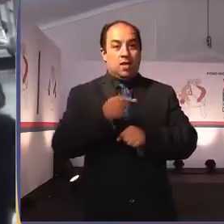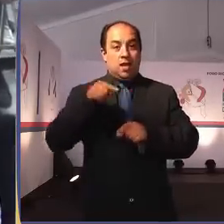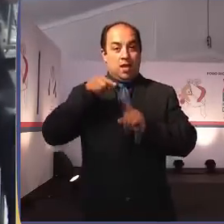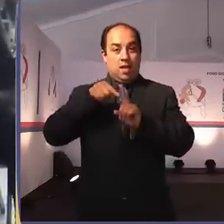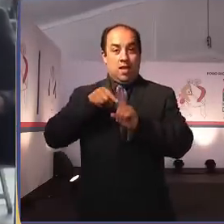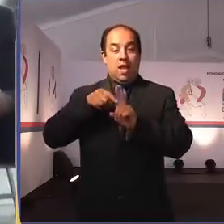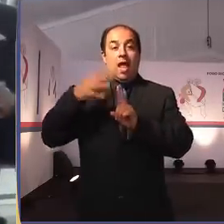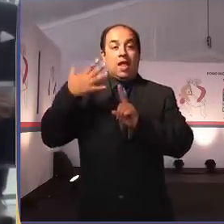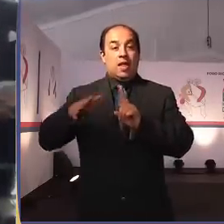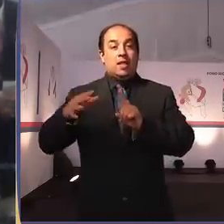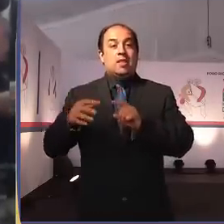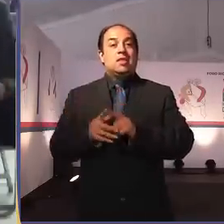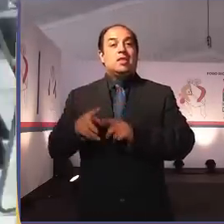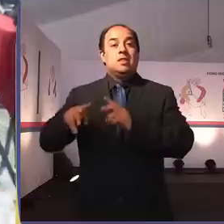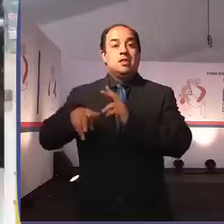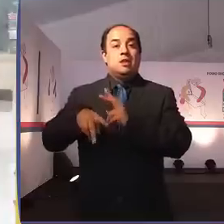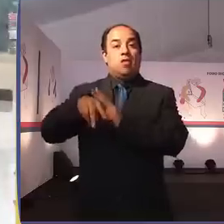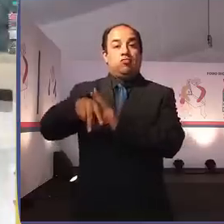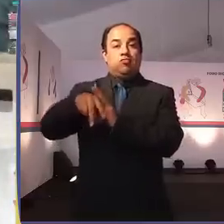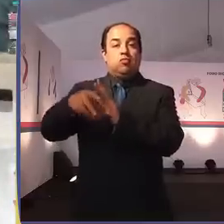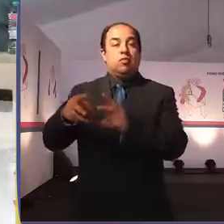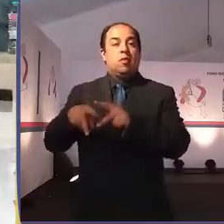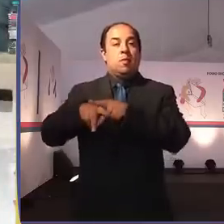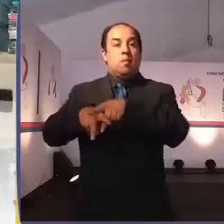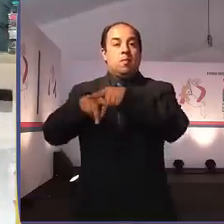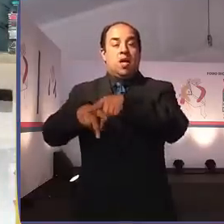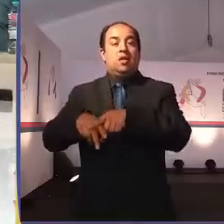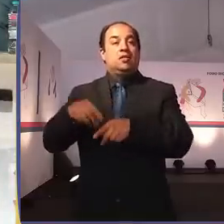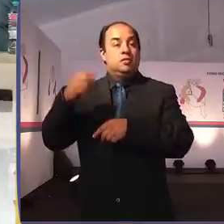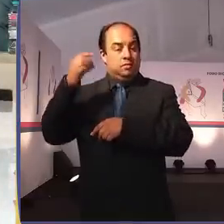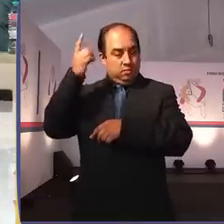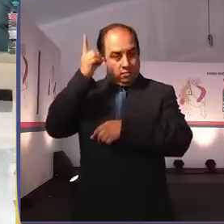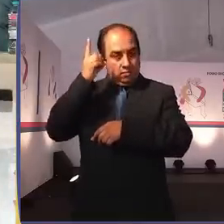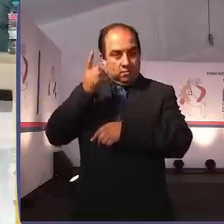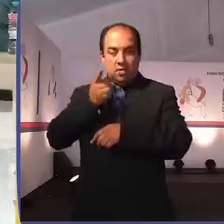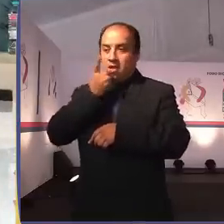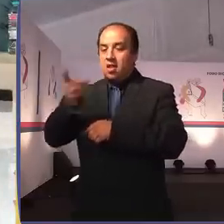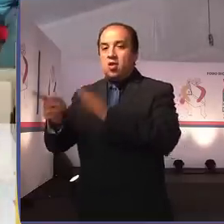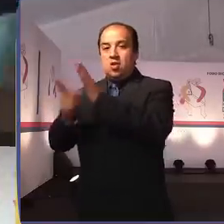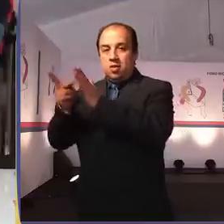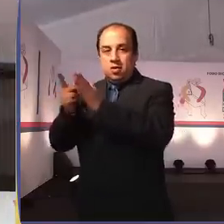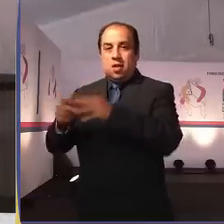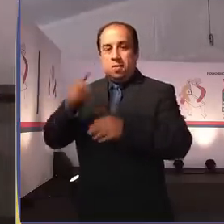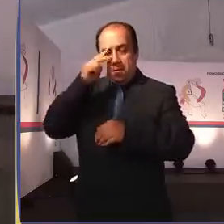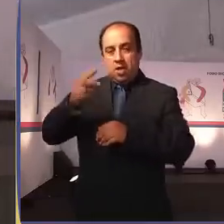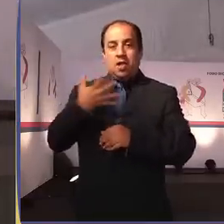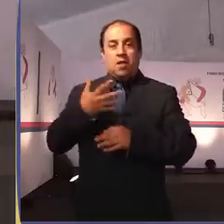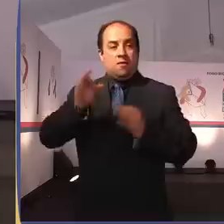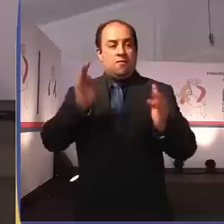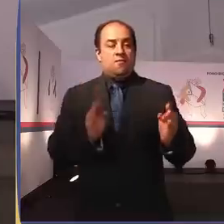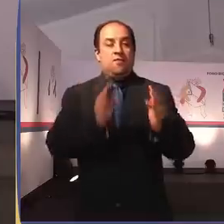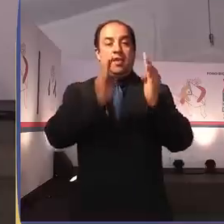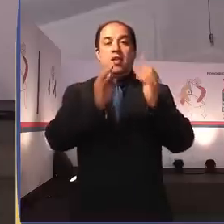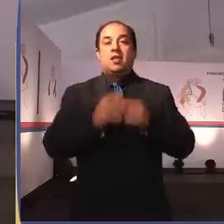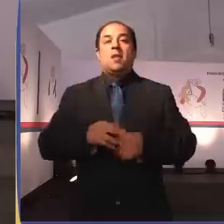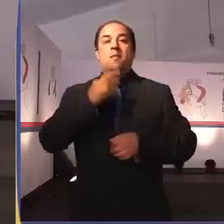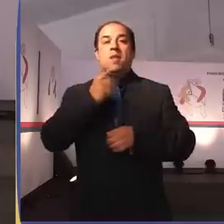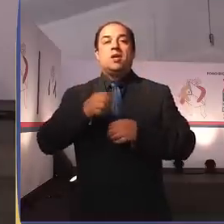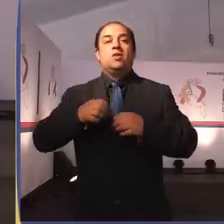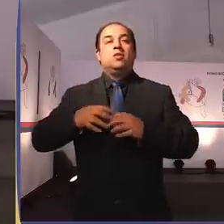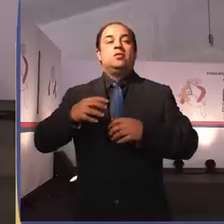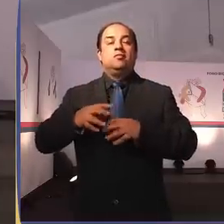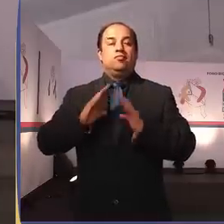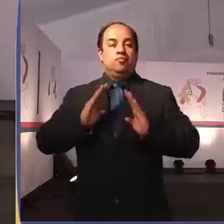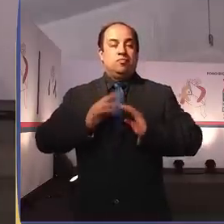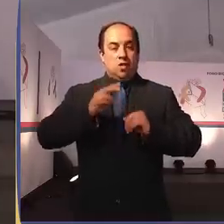del caballo a repetir la frase: mexicanos, tenemos enfrente al mejor ejército del mundo, pero nosotros somos los mejores hijos de